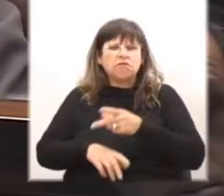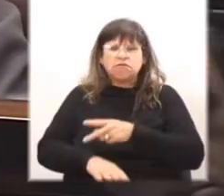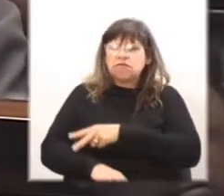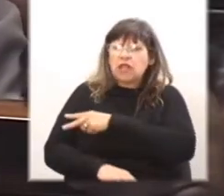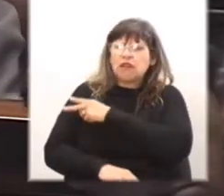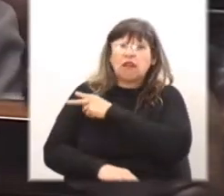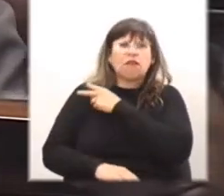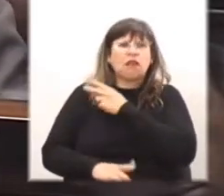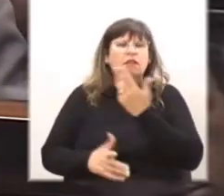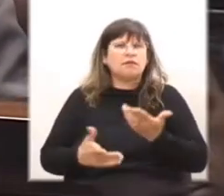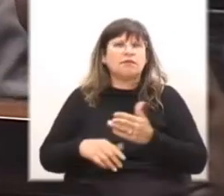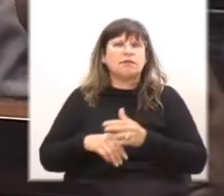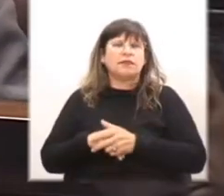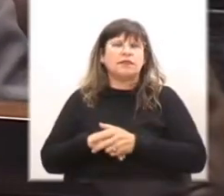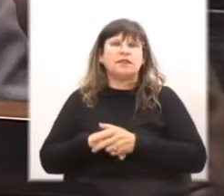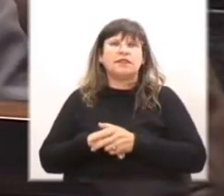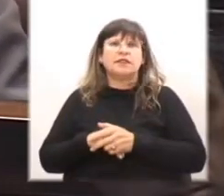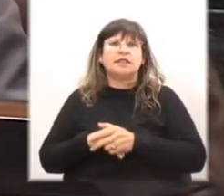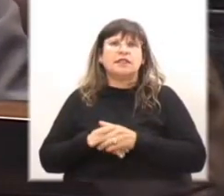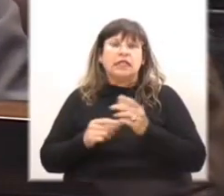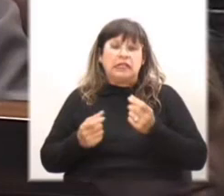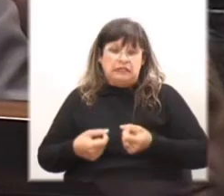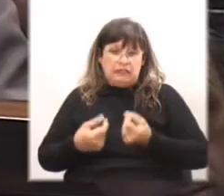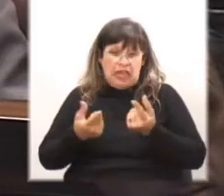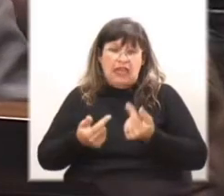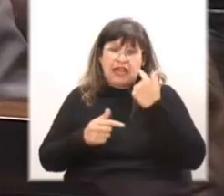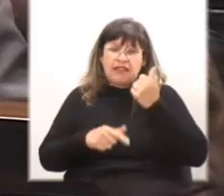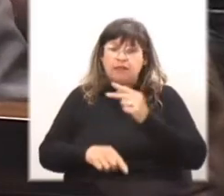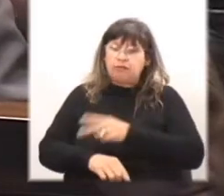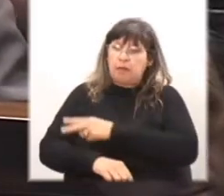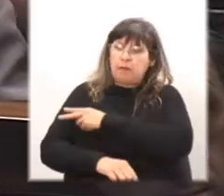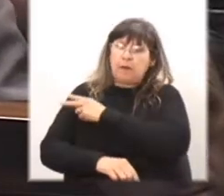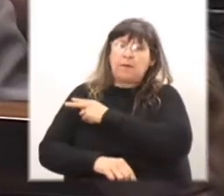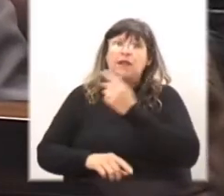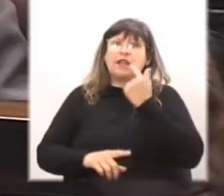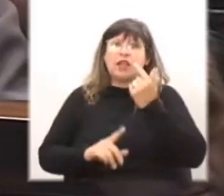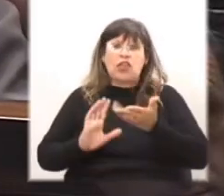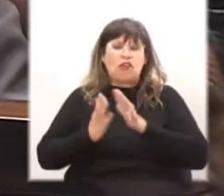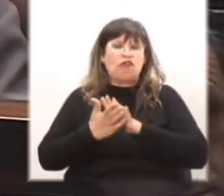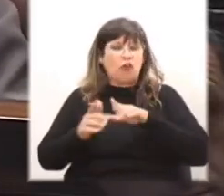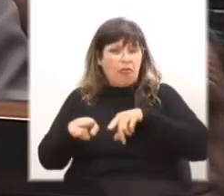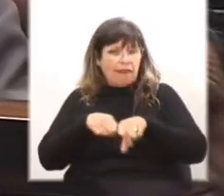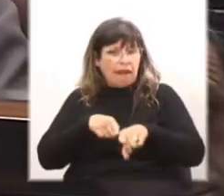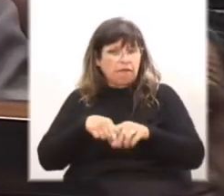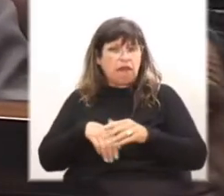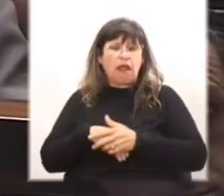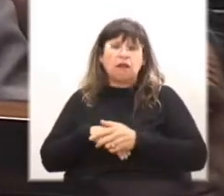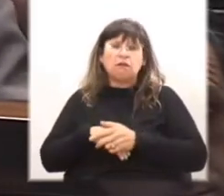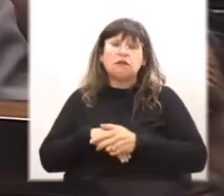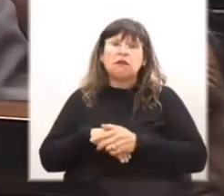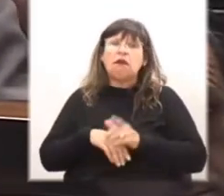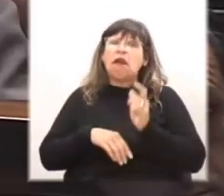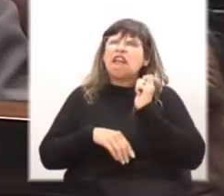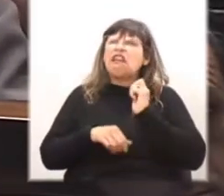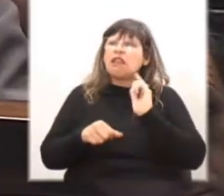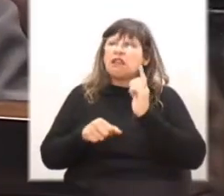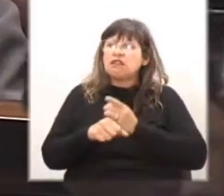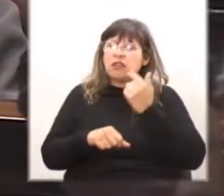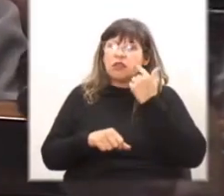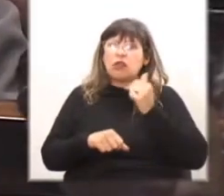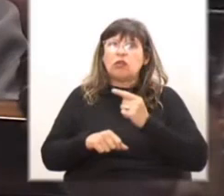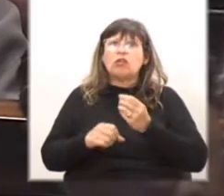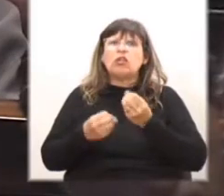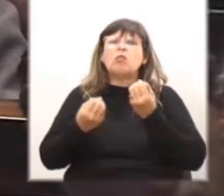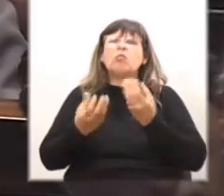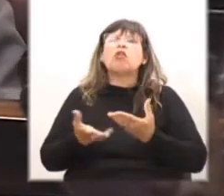han ascendido, se han otorgado ascensos escalafonarios de manera directa, quién tomó esa decisión y bajo